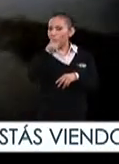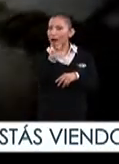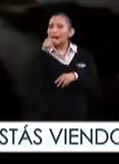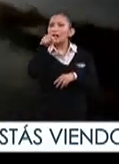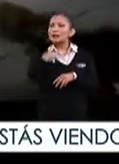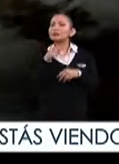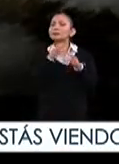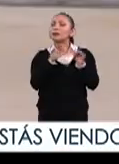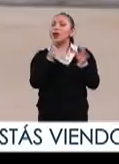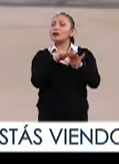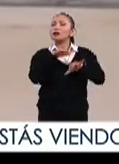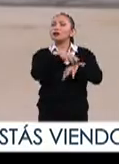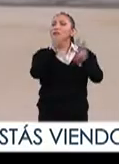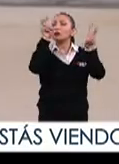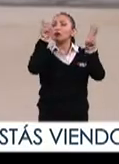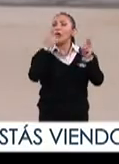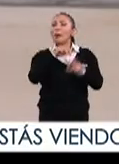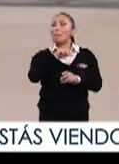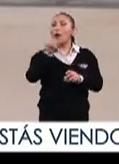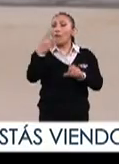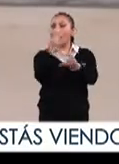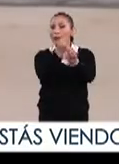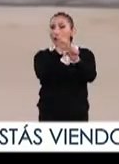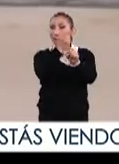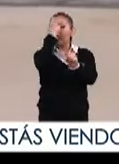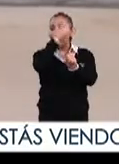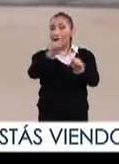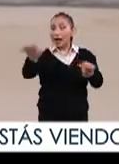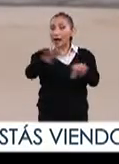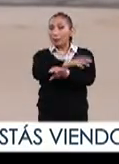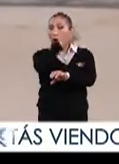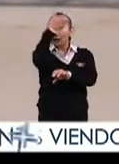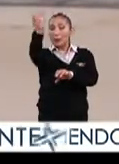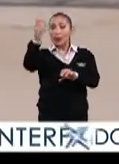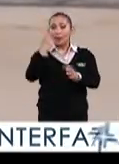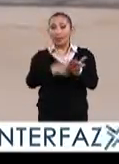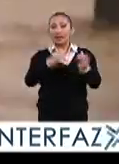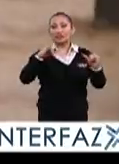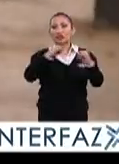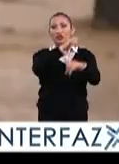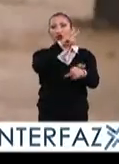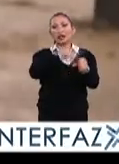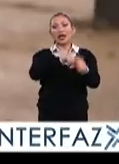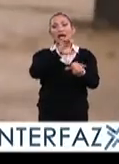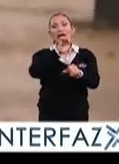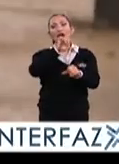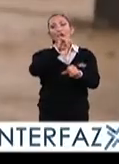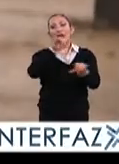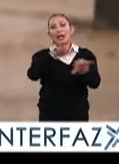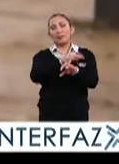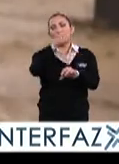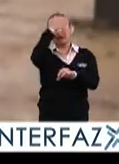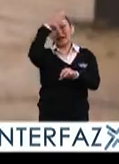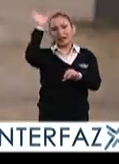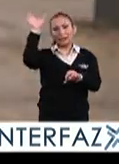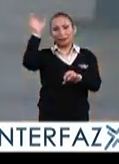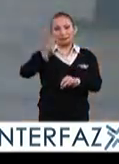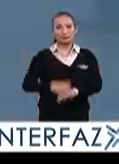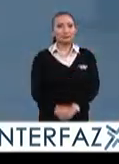X, platicaremos sobre el MOOC Adaptación al Cambio Climático del Instituto Nacional de Ecología y Cambio